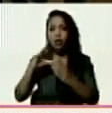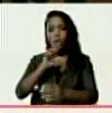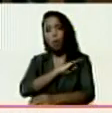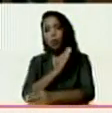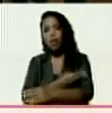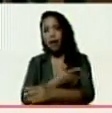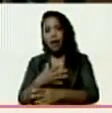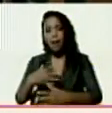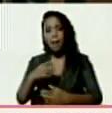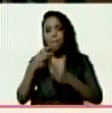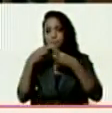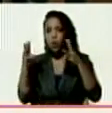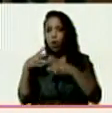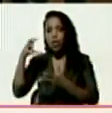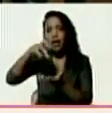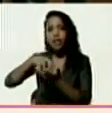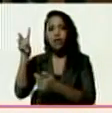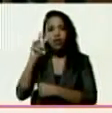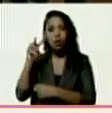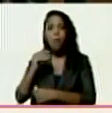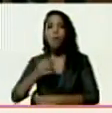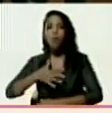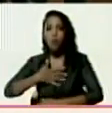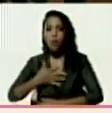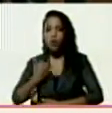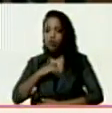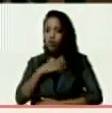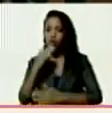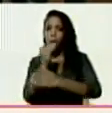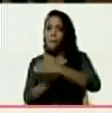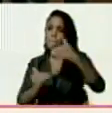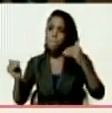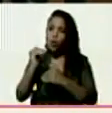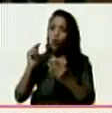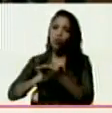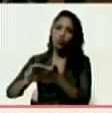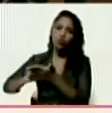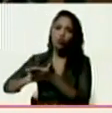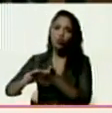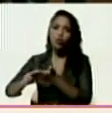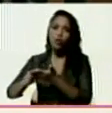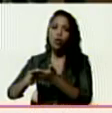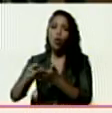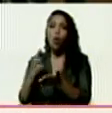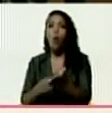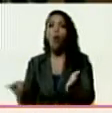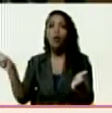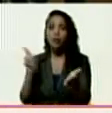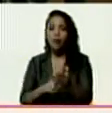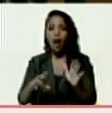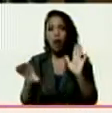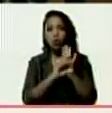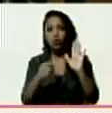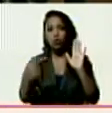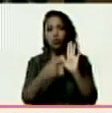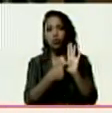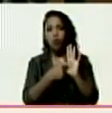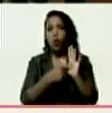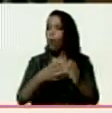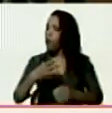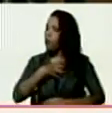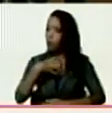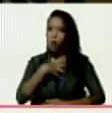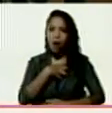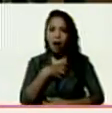públicos del Estado venezolano podamos nosotros superarlo. Tenemos que volver a la Constitución. Aquí no puede haber